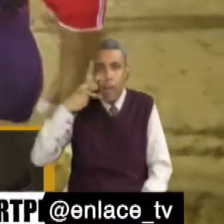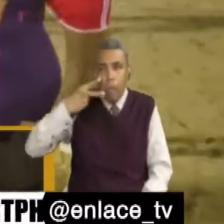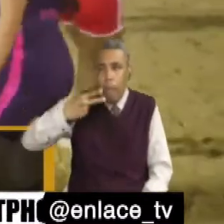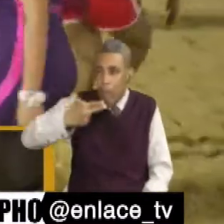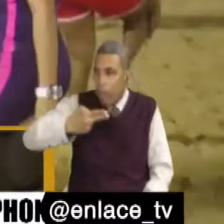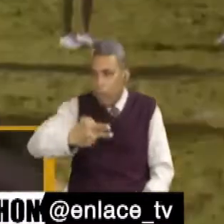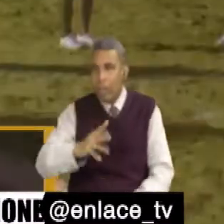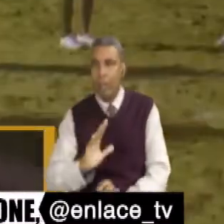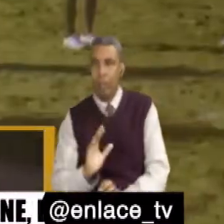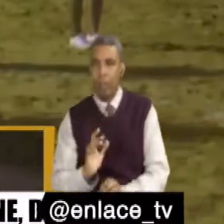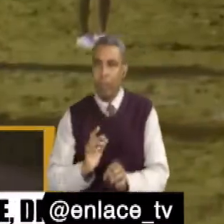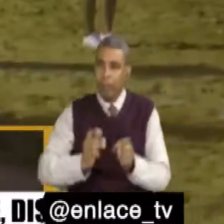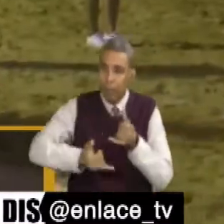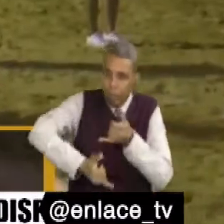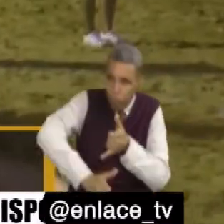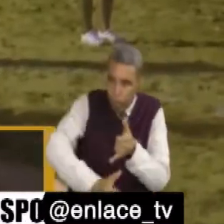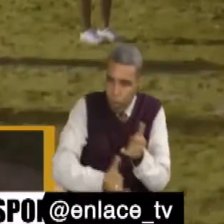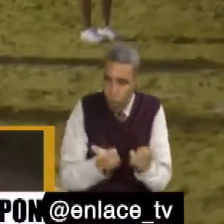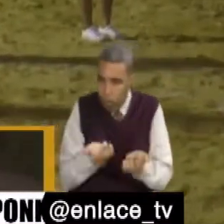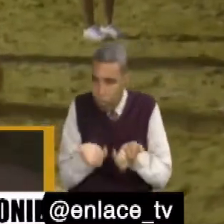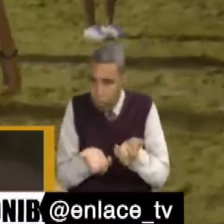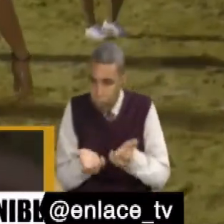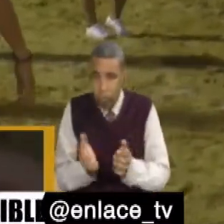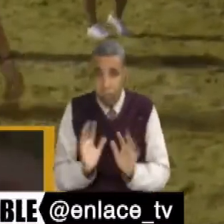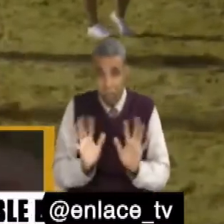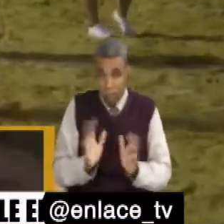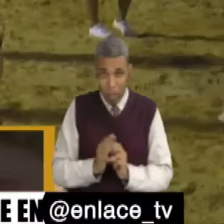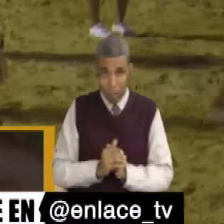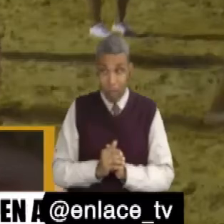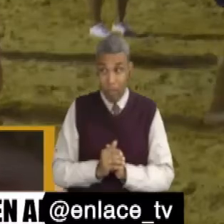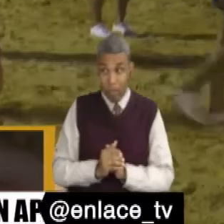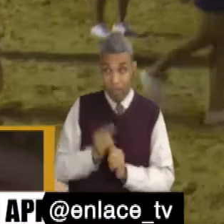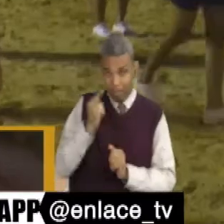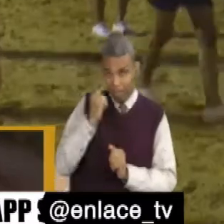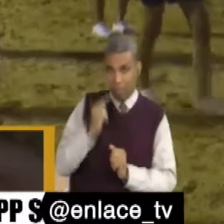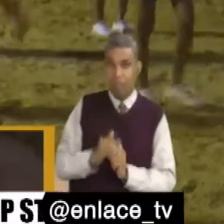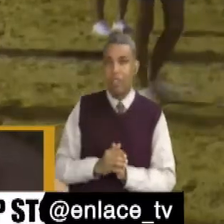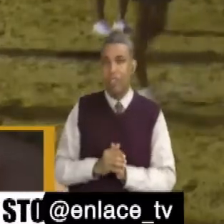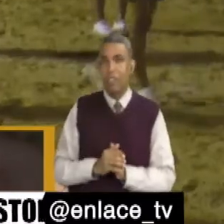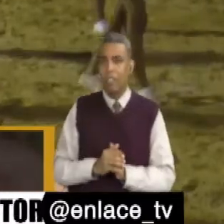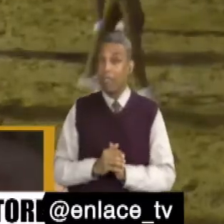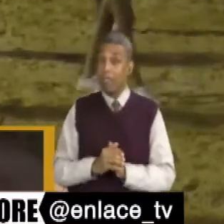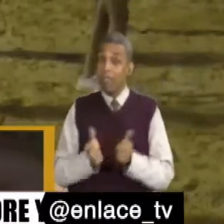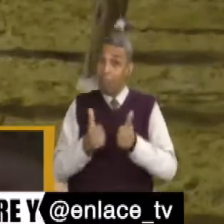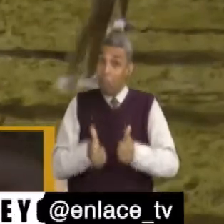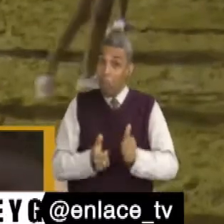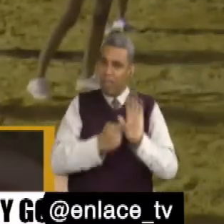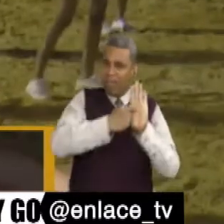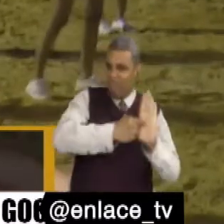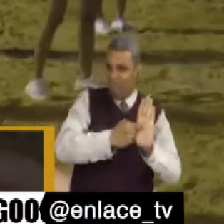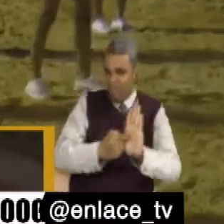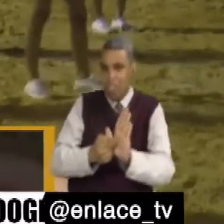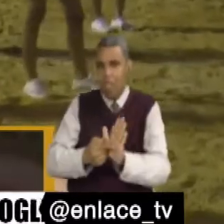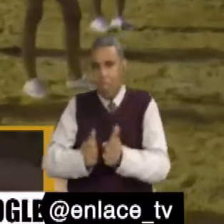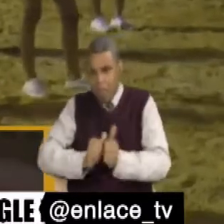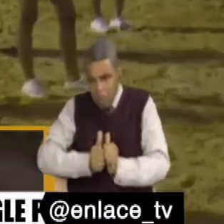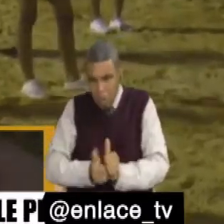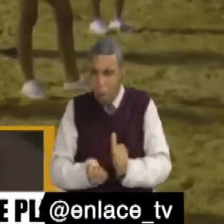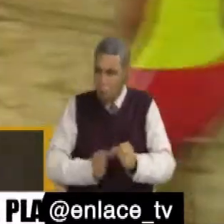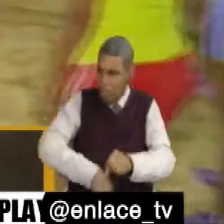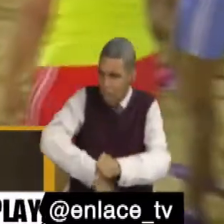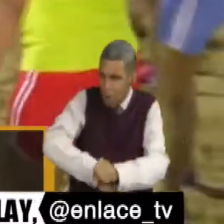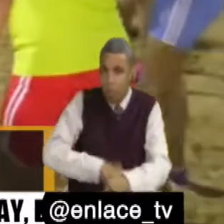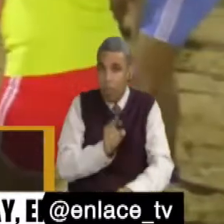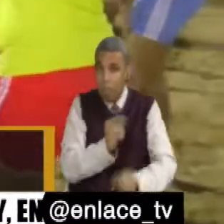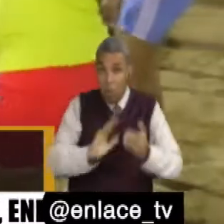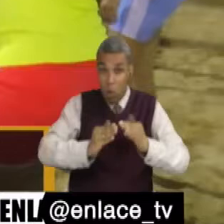otras mujeres. Pues me parece excelente porque es una oportunidad que nos dan a nosotras las mujeres para darnos a conocer y para darles a entender pues a la